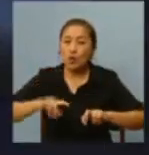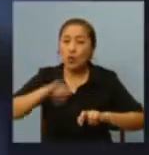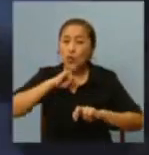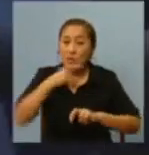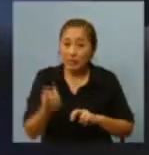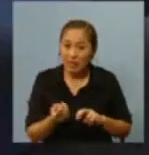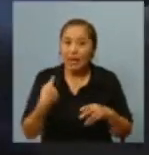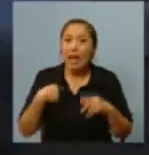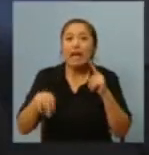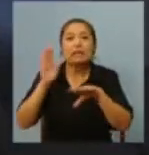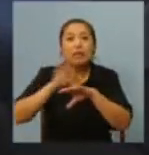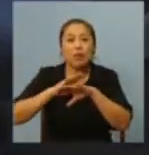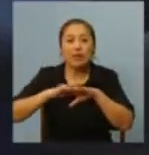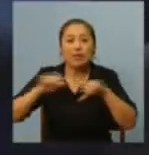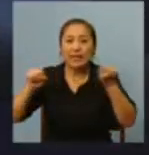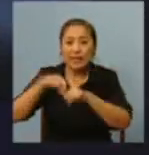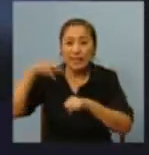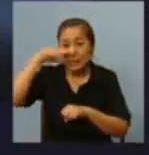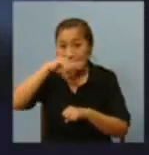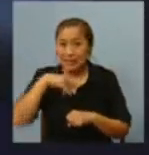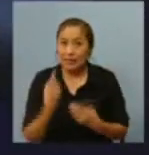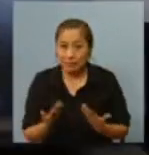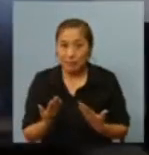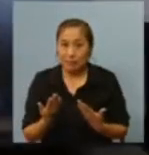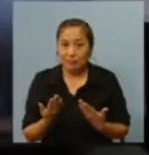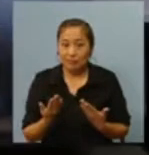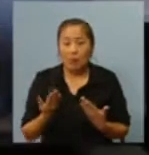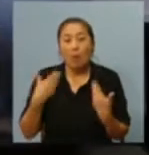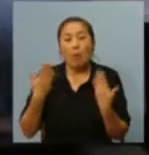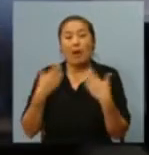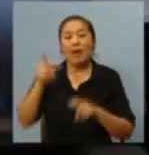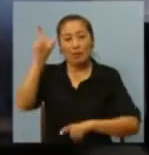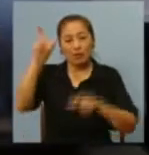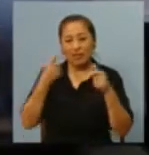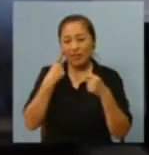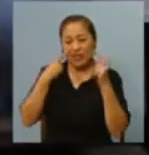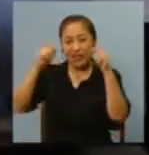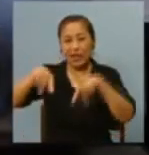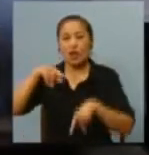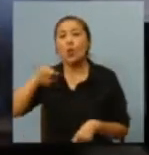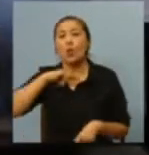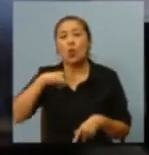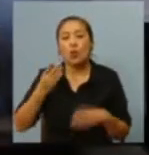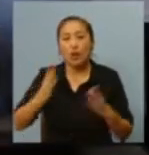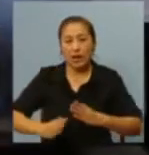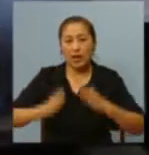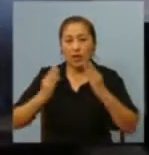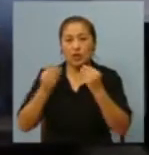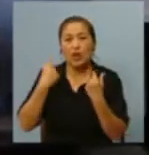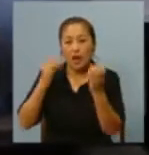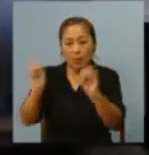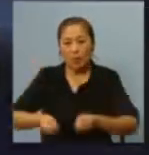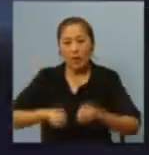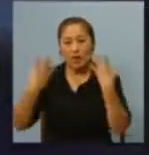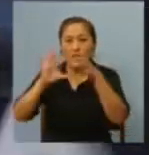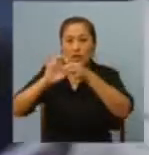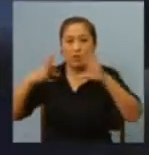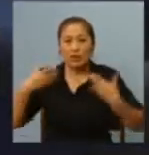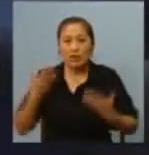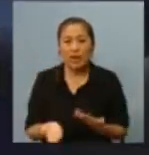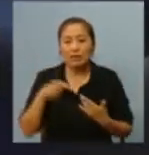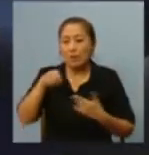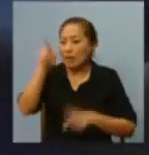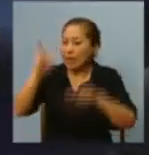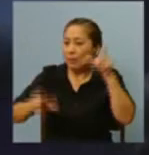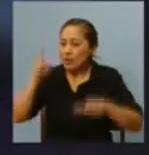7, que es el propietario de ese programa, para los jujeños, para ayudar a una mejor democracia,